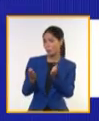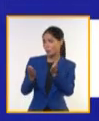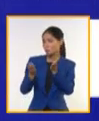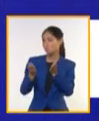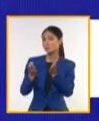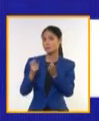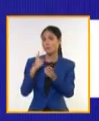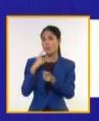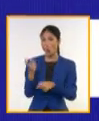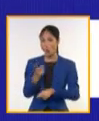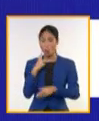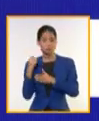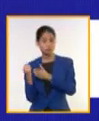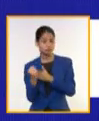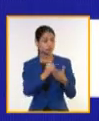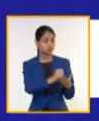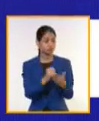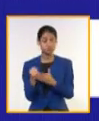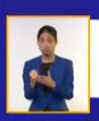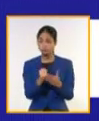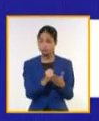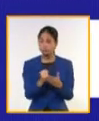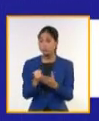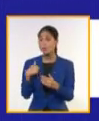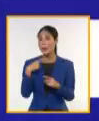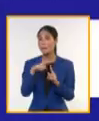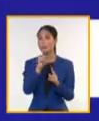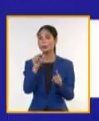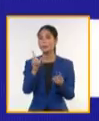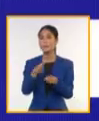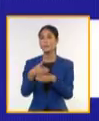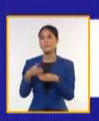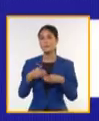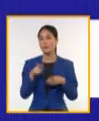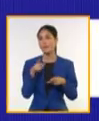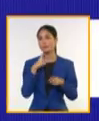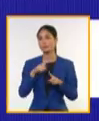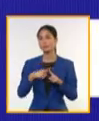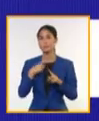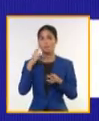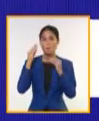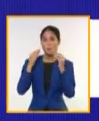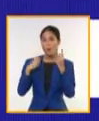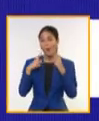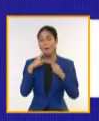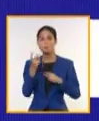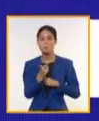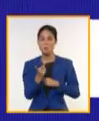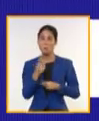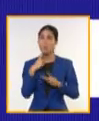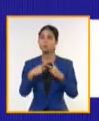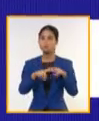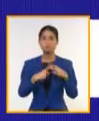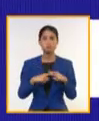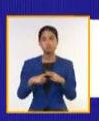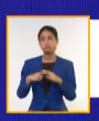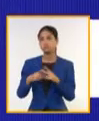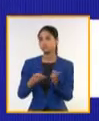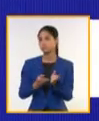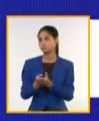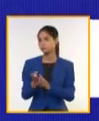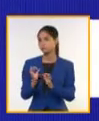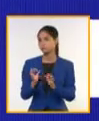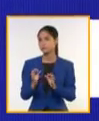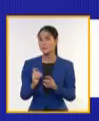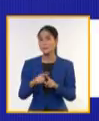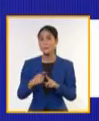apoyan en los temas relativos a respectivos intereses vitales y preocupaciones fundamentales y se colaboran estrechamente en